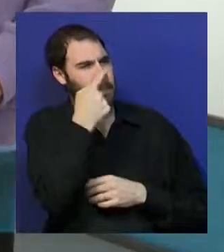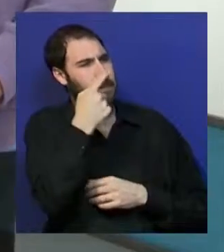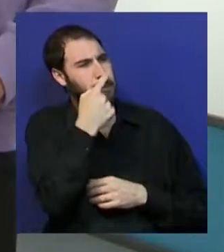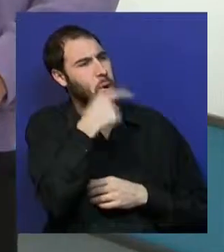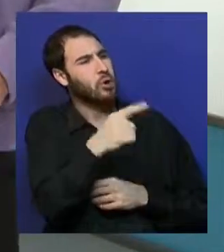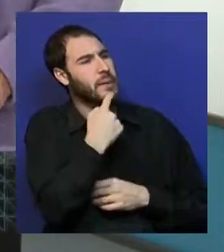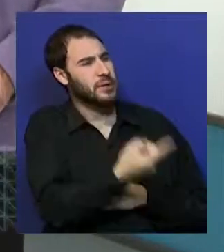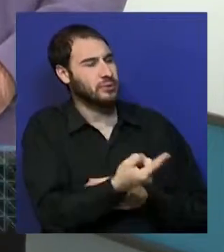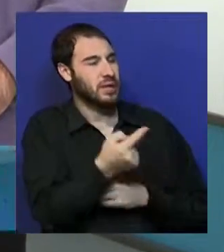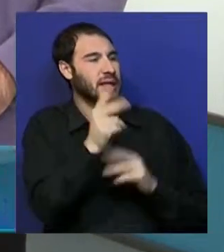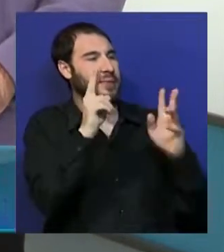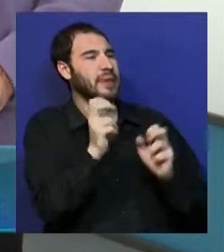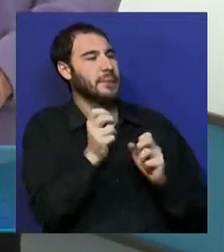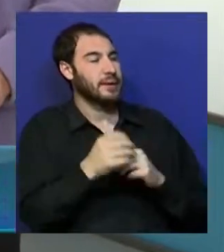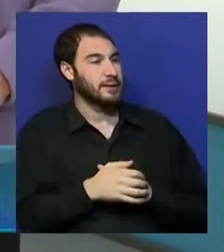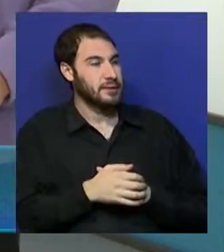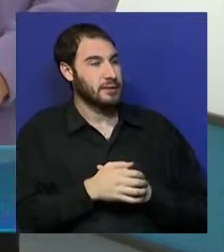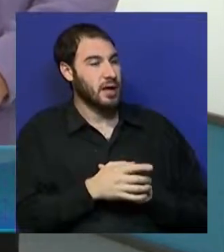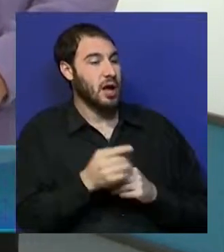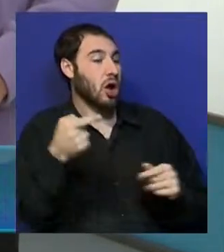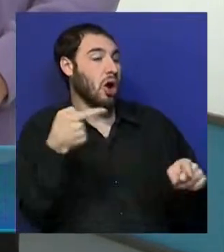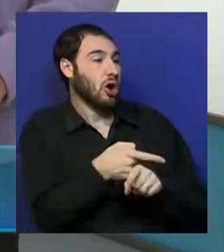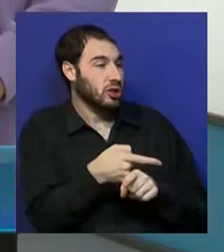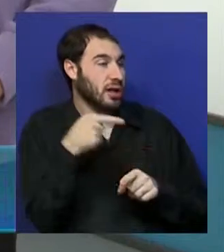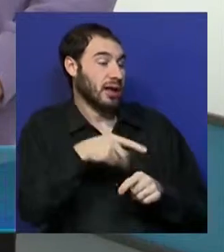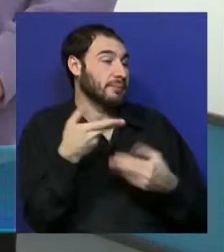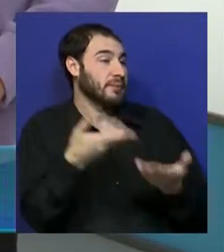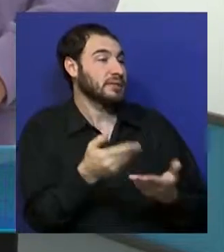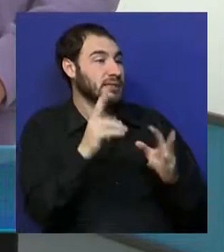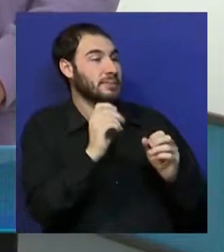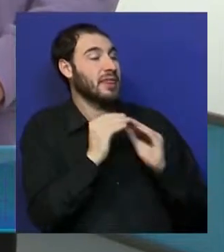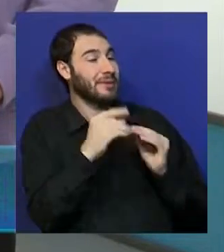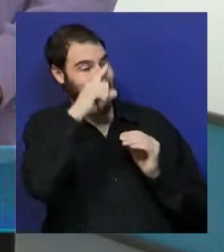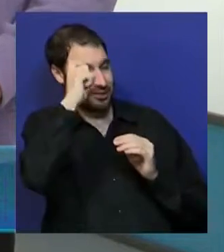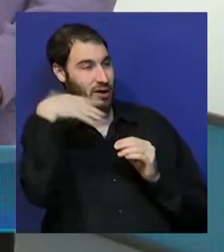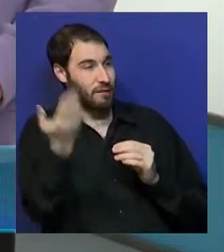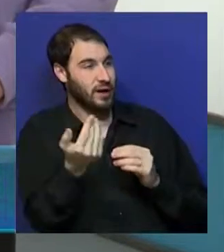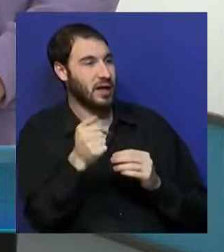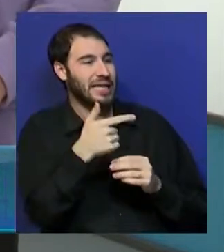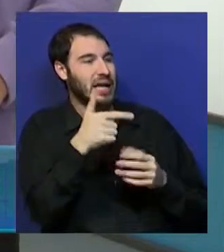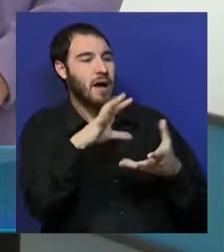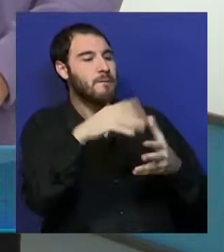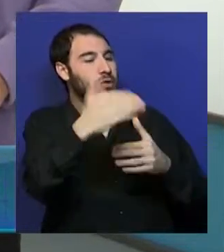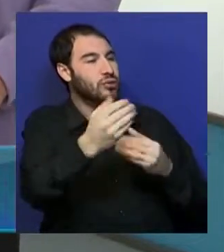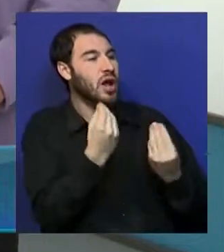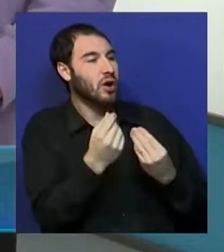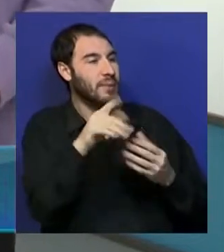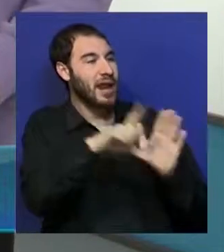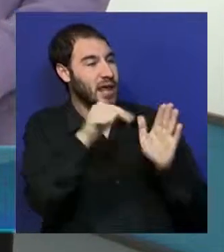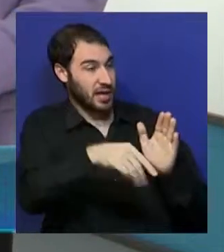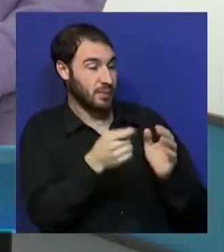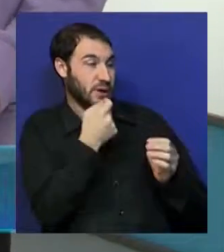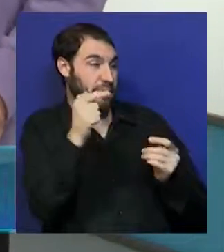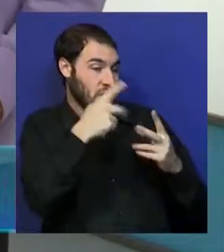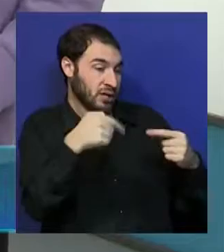pregunta tenía con respecto a la objeción que presentan con respecto a los tratados internacionales. ¿Qué escenario y qué futuro le dan a esta ley teniendo en